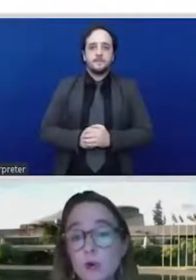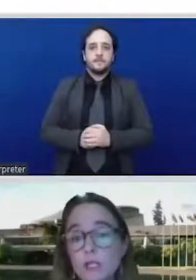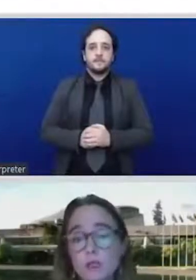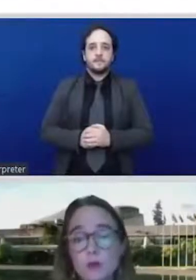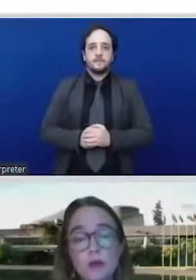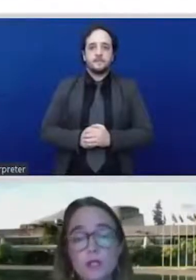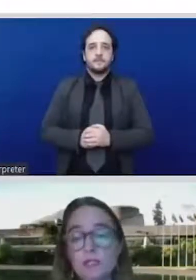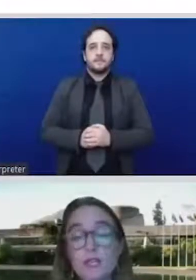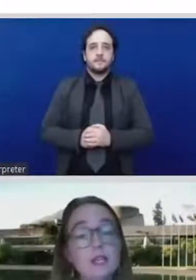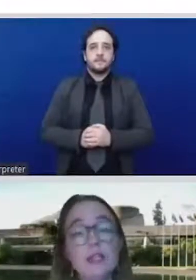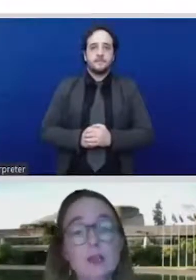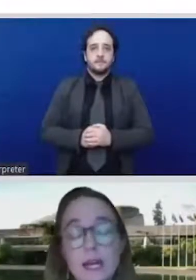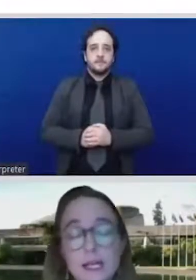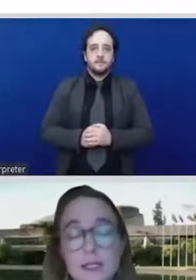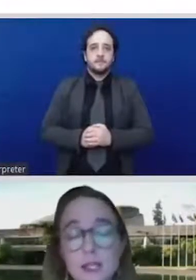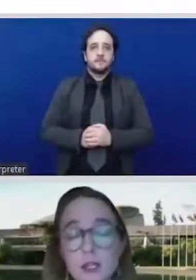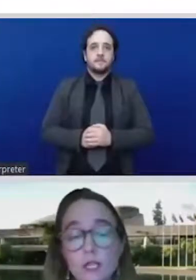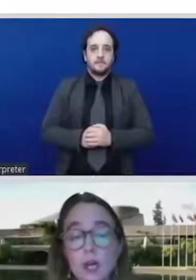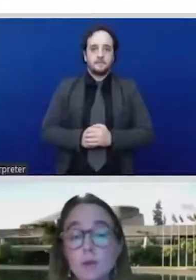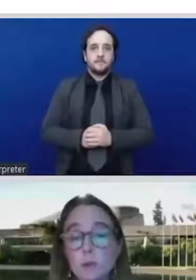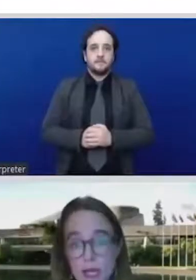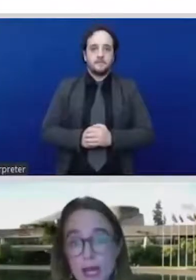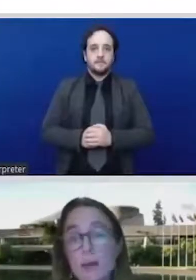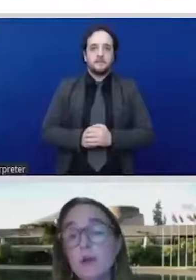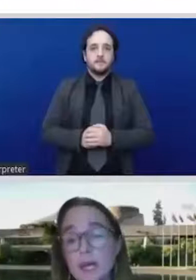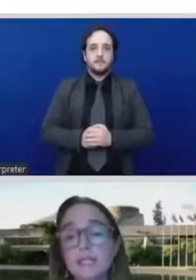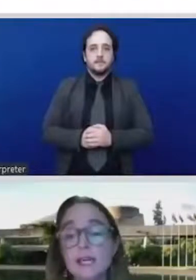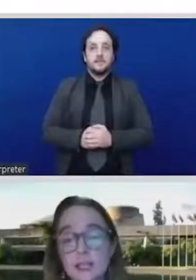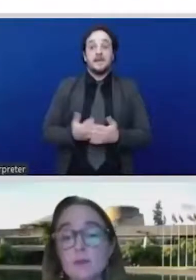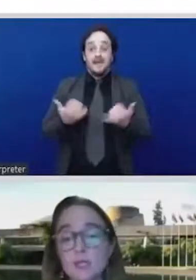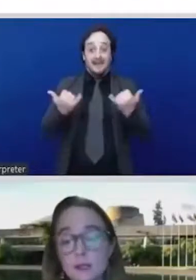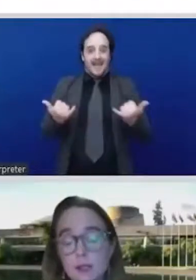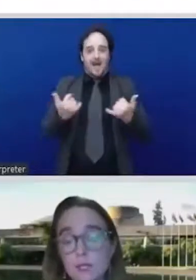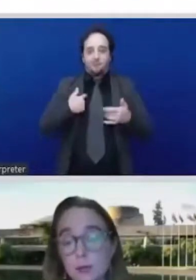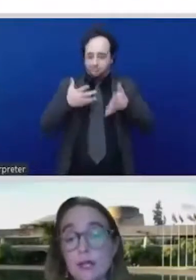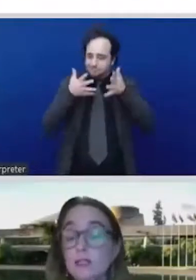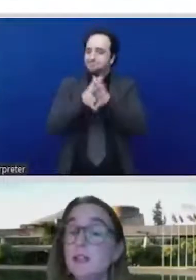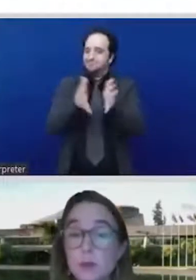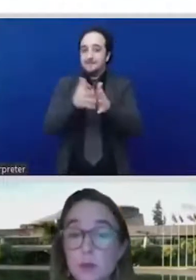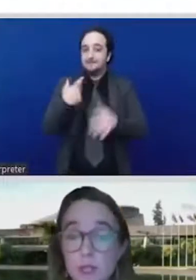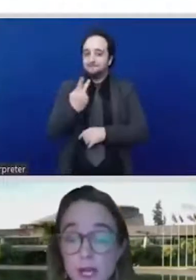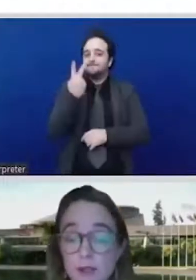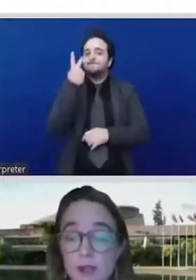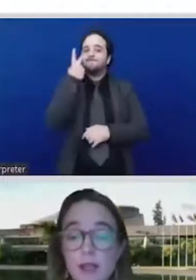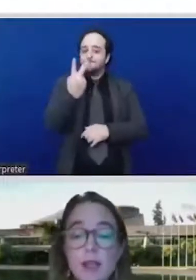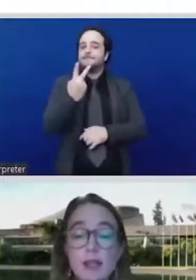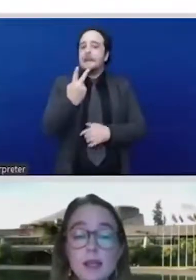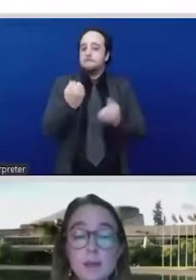justamente en un contexto que es distinto a las crisis anteriores, porque hay varios países que están impulsando paquetes de estímulo fiscal,